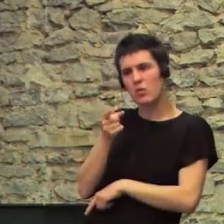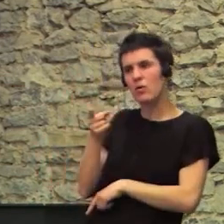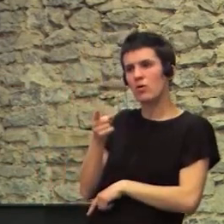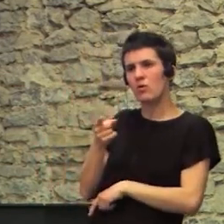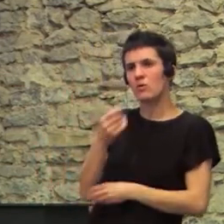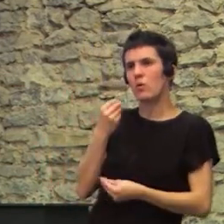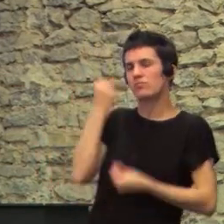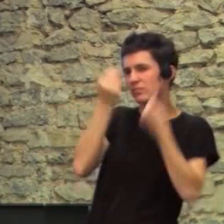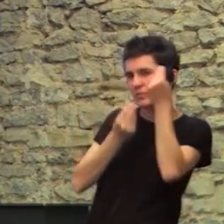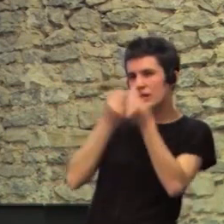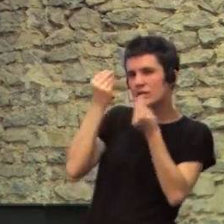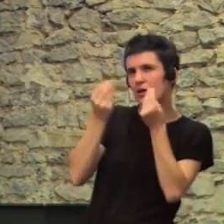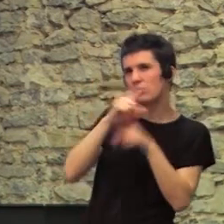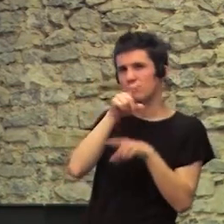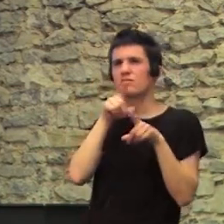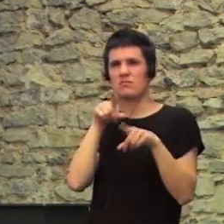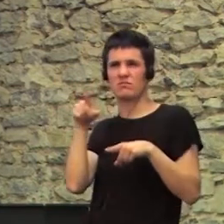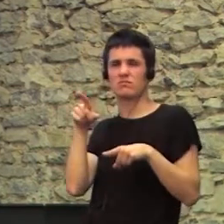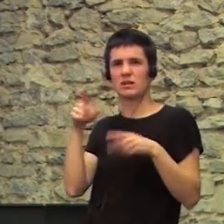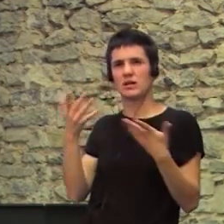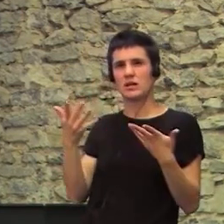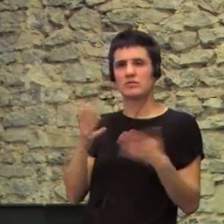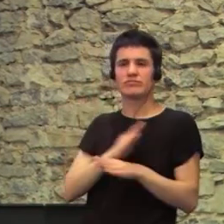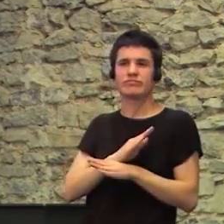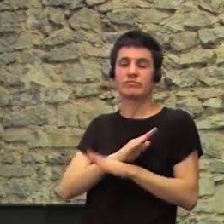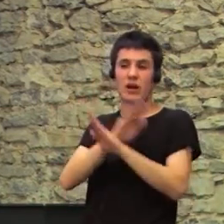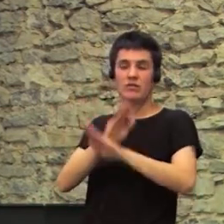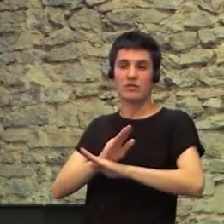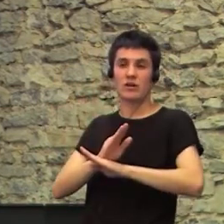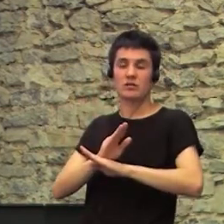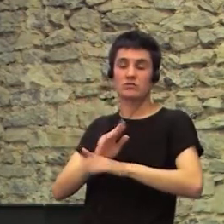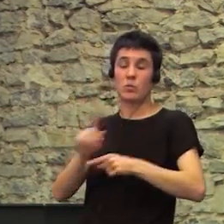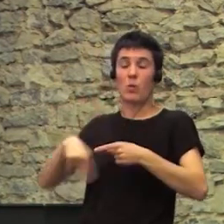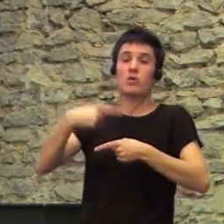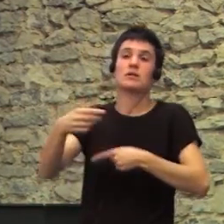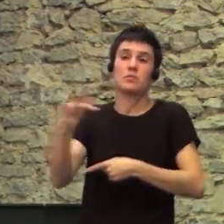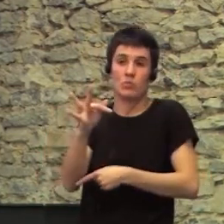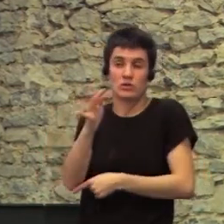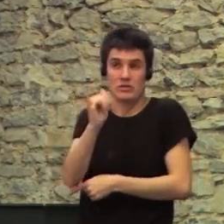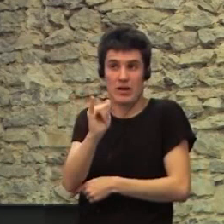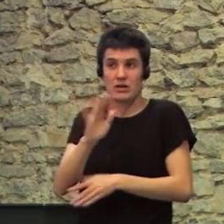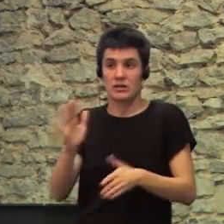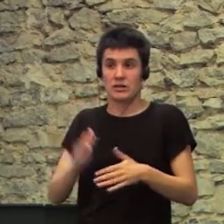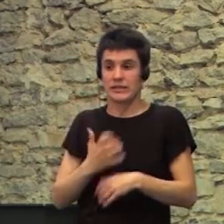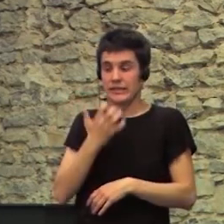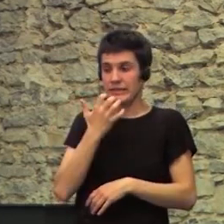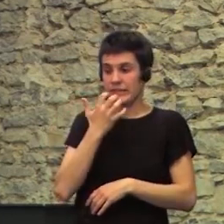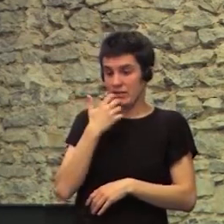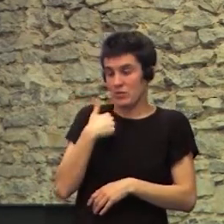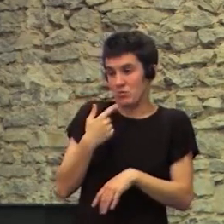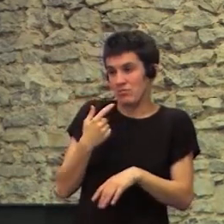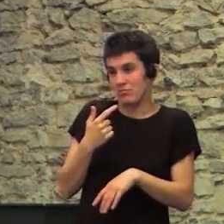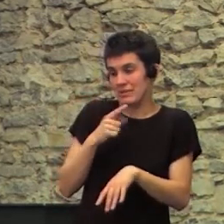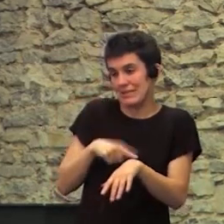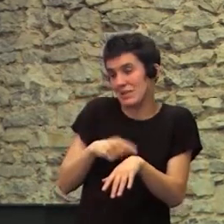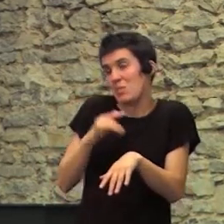hicieron preguntas sobre esto y que afortunadamente han trascendido. Pero yo siempre, si me hubiera dado tiempo,